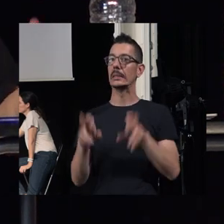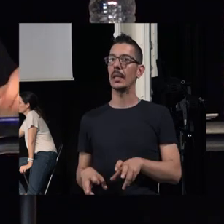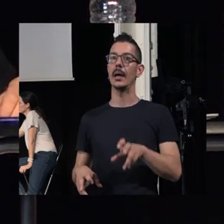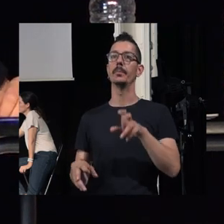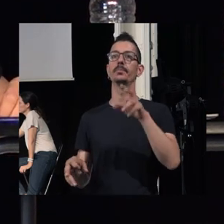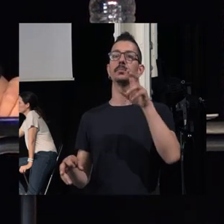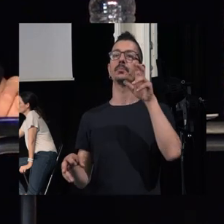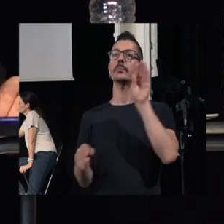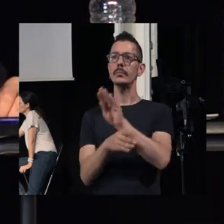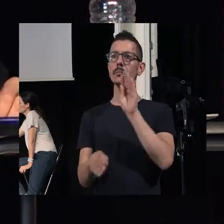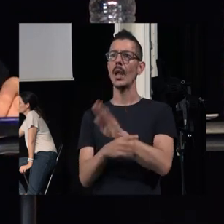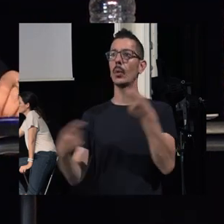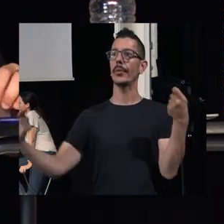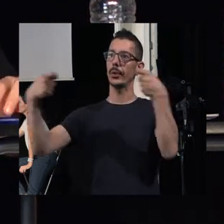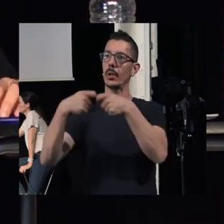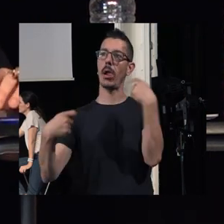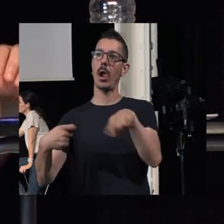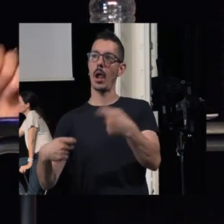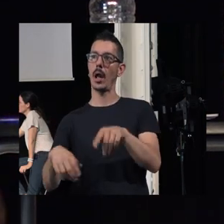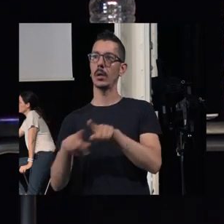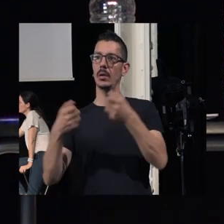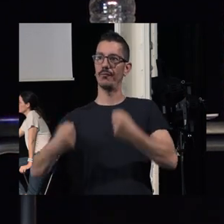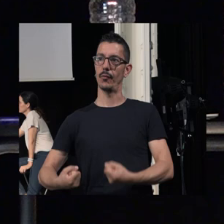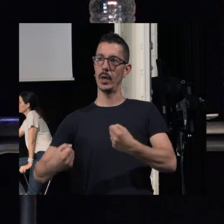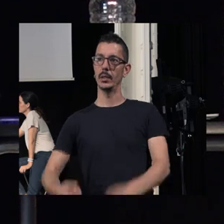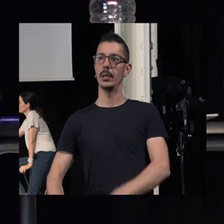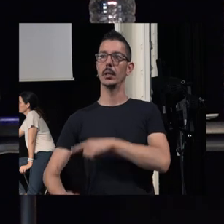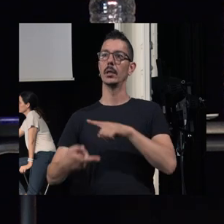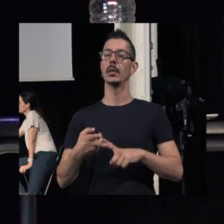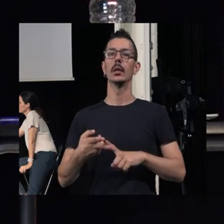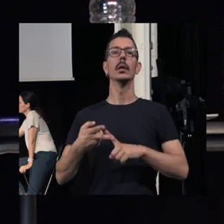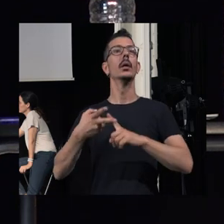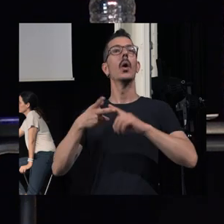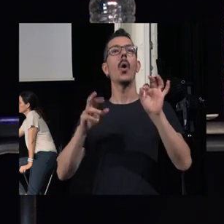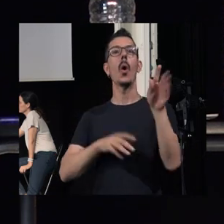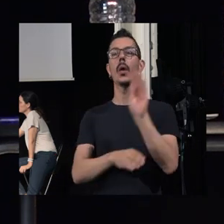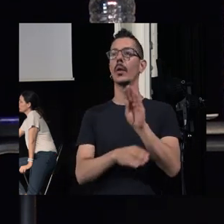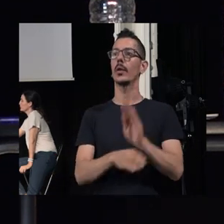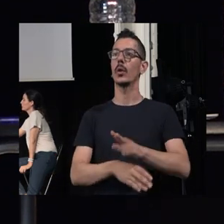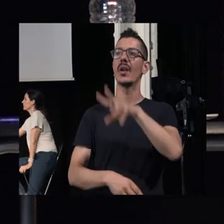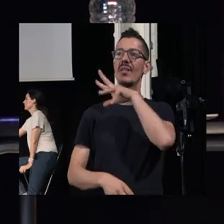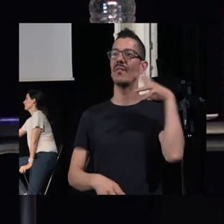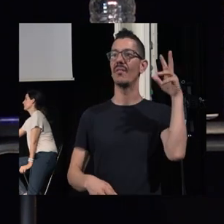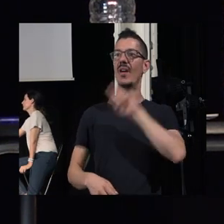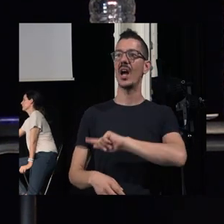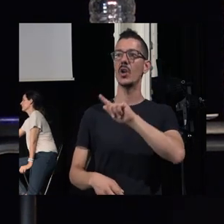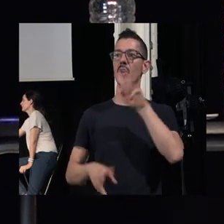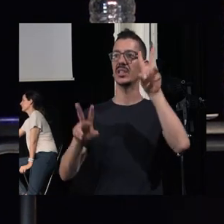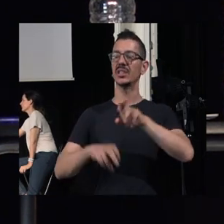educación concertada, de una educación donde el peso de la de los valores de la religión, de los valores